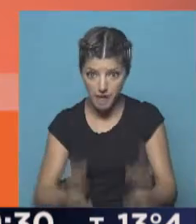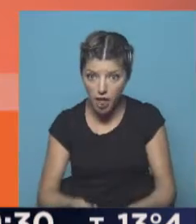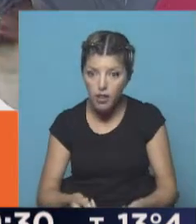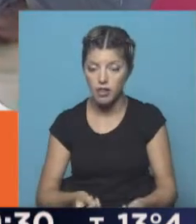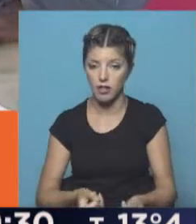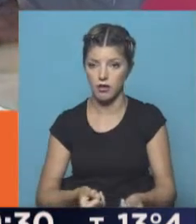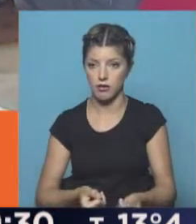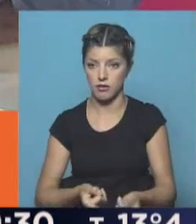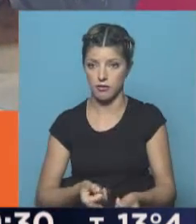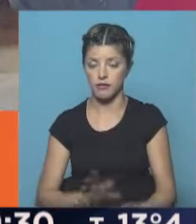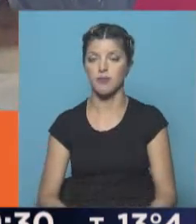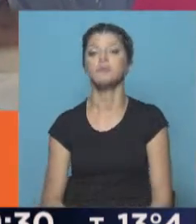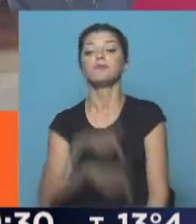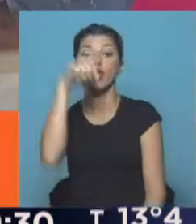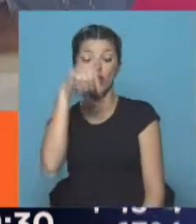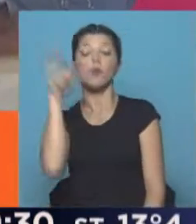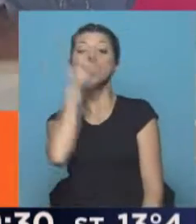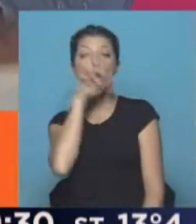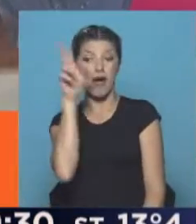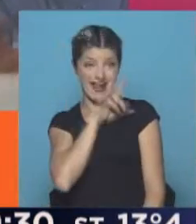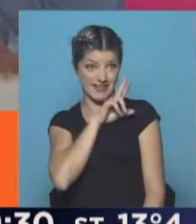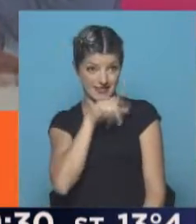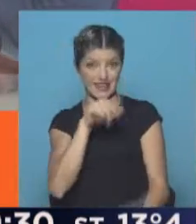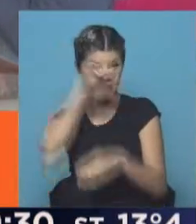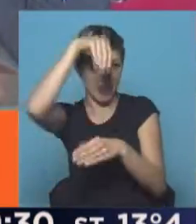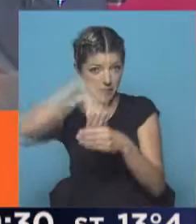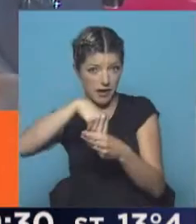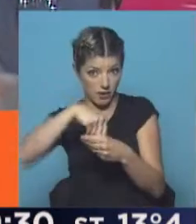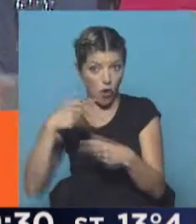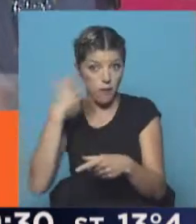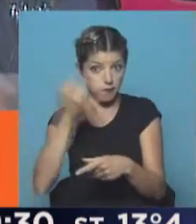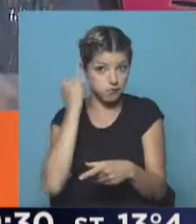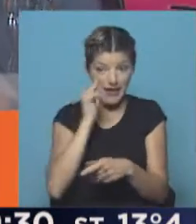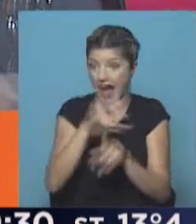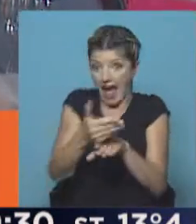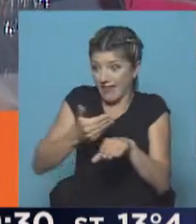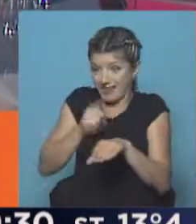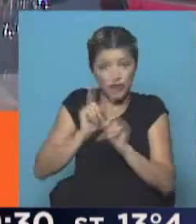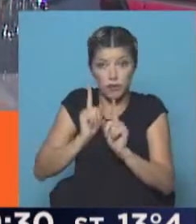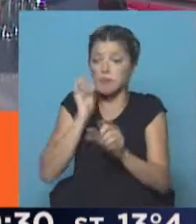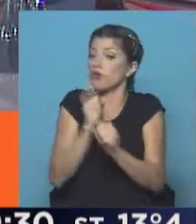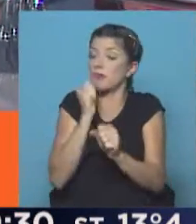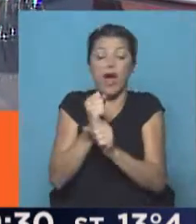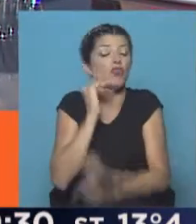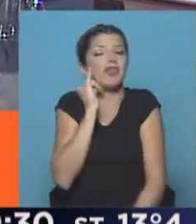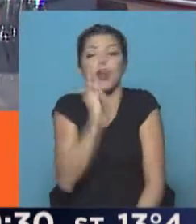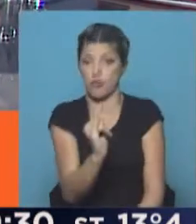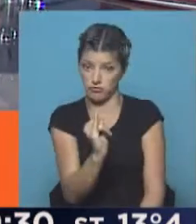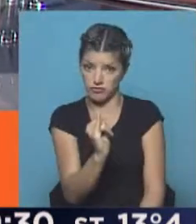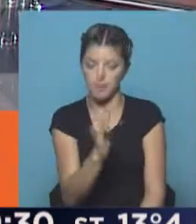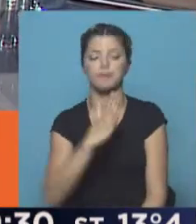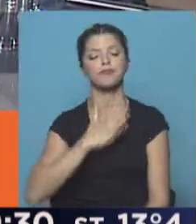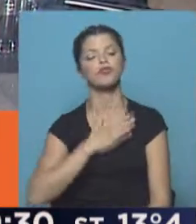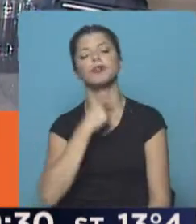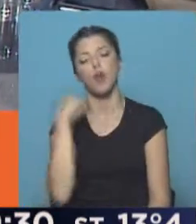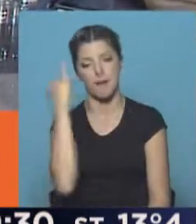hoy la señora interventora habla, han sido denunciadas por los trabajadores. Acá lo importante también que yo quiero resaltar es que esto no